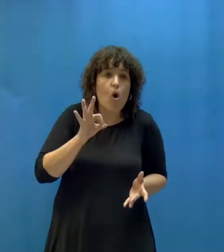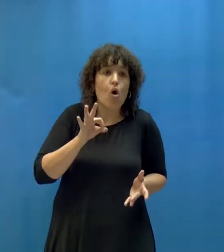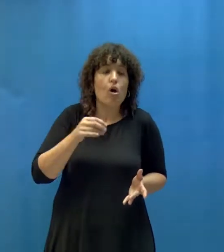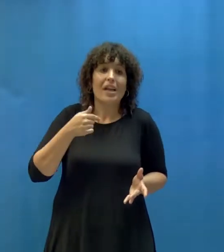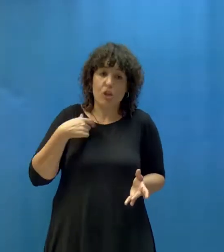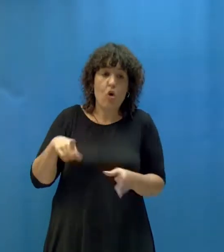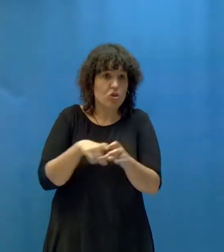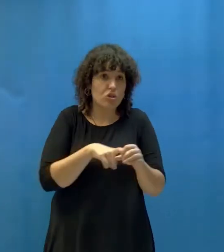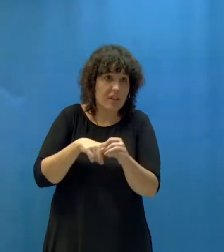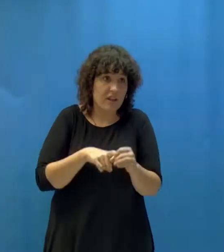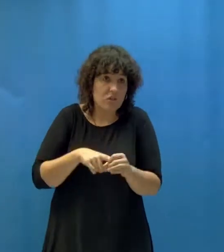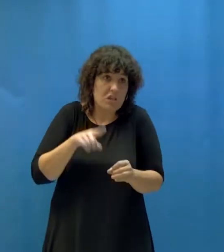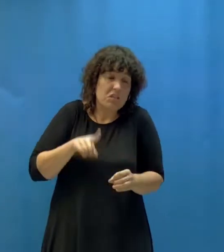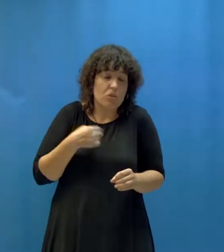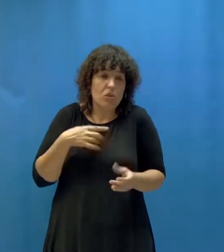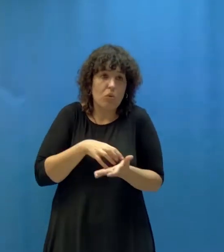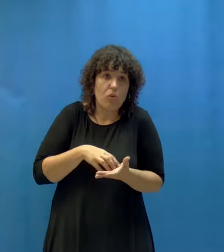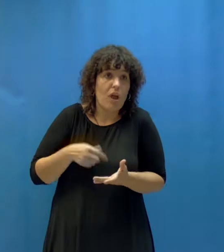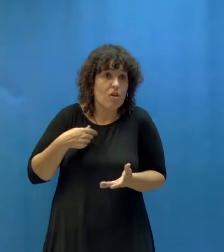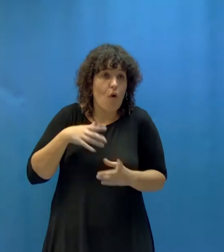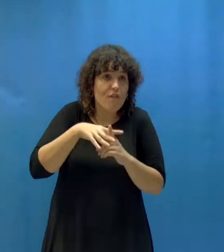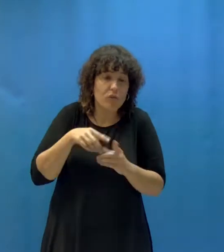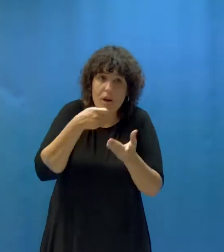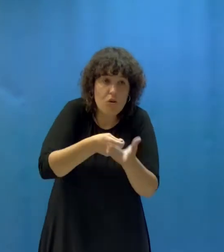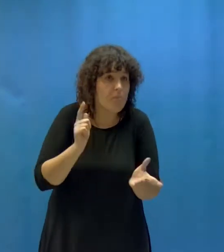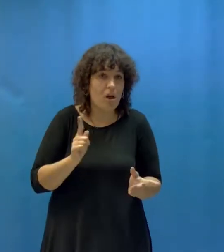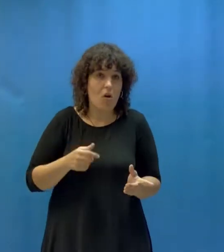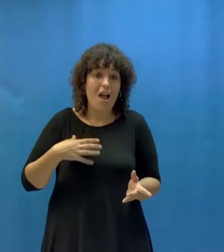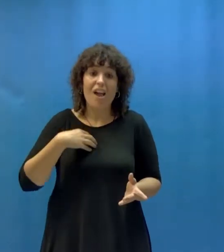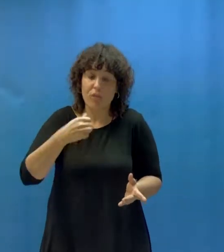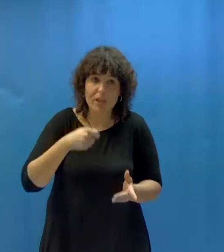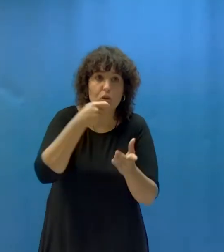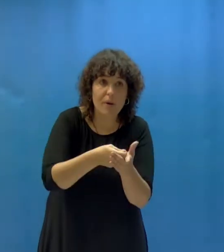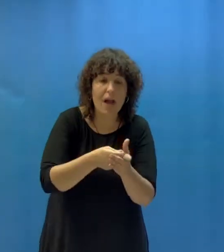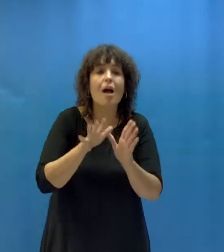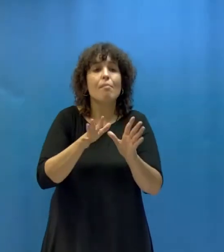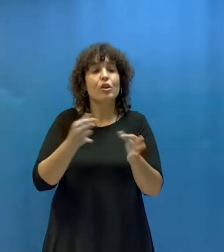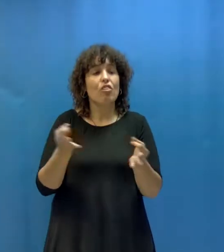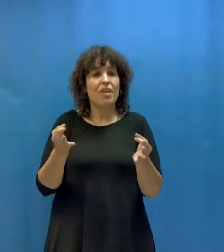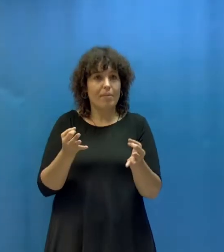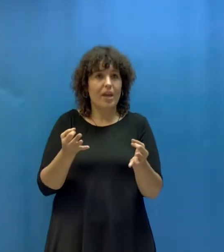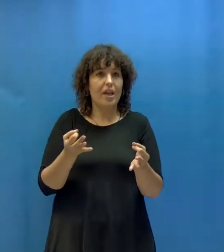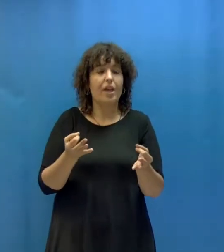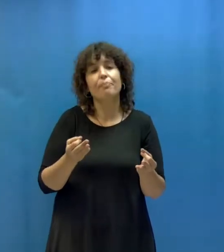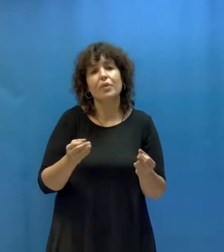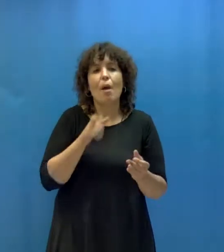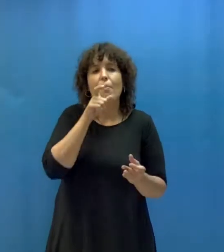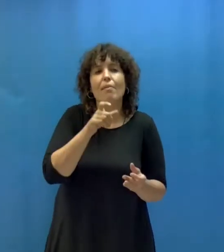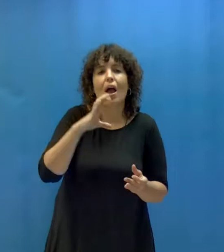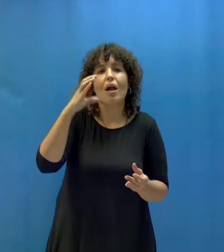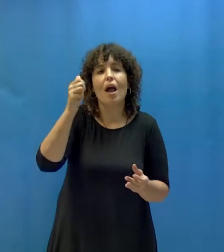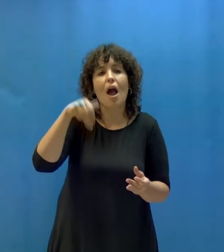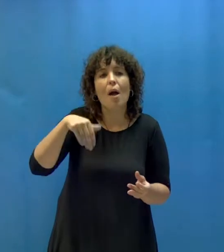pago ninguna factura, la paga el ayuntamiento. Lo que sí que sé es que lo suyo debía ser camaradería. Camaradería con sus